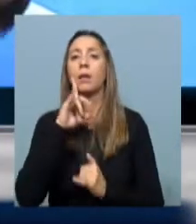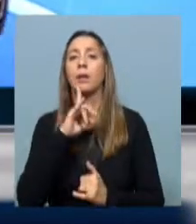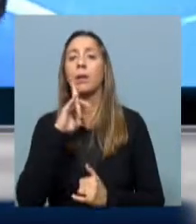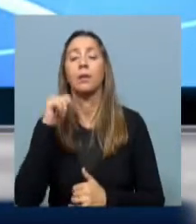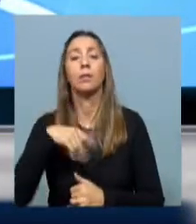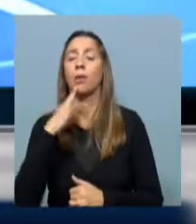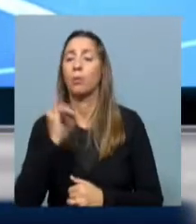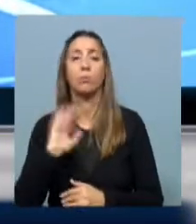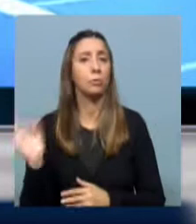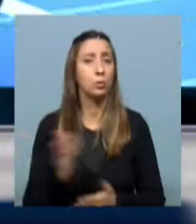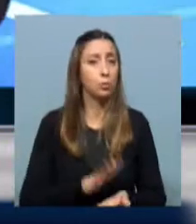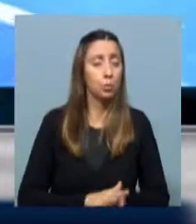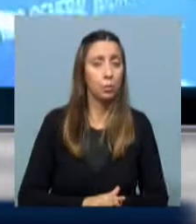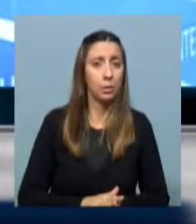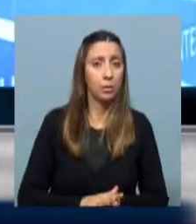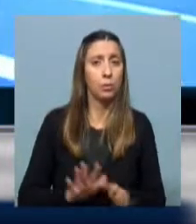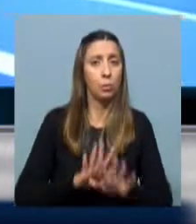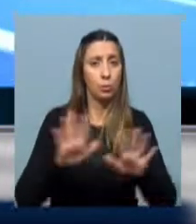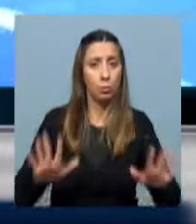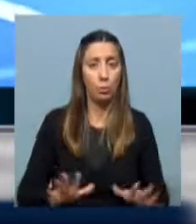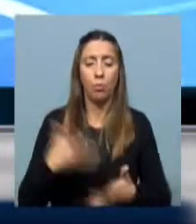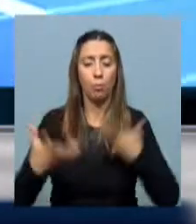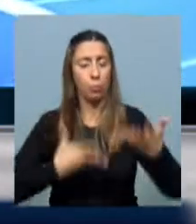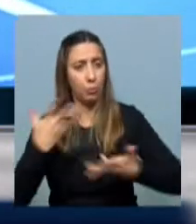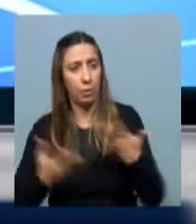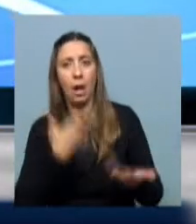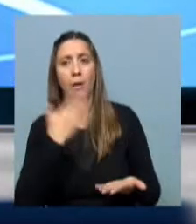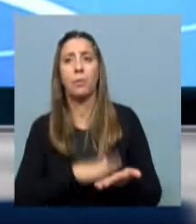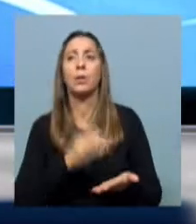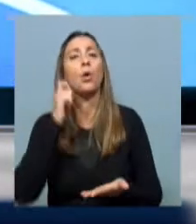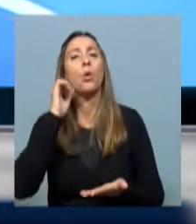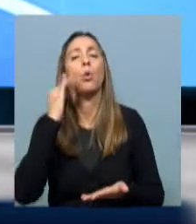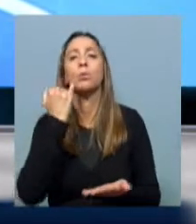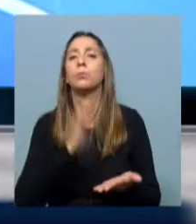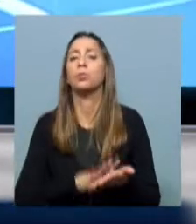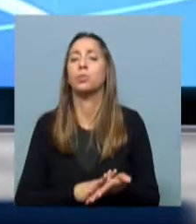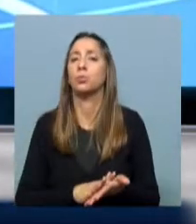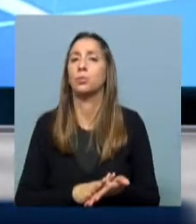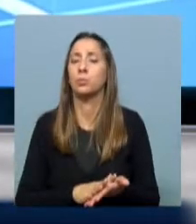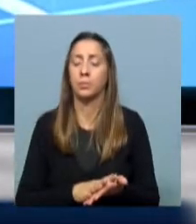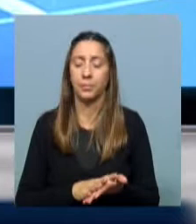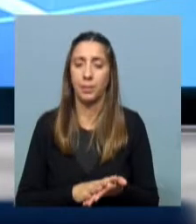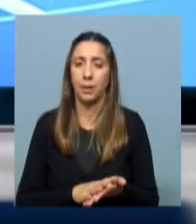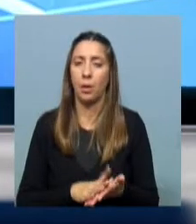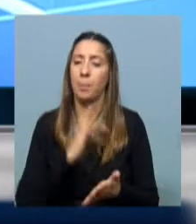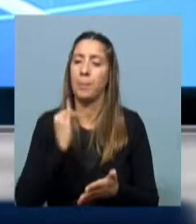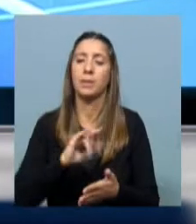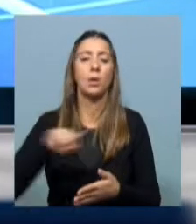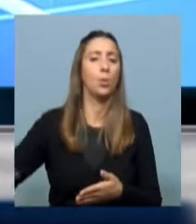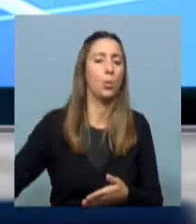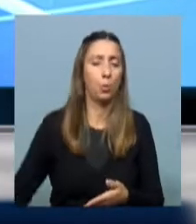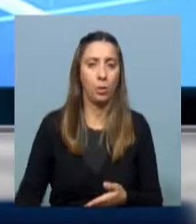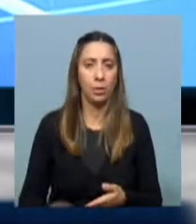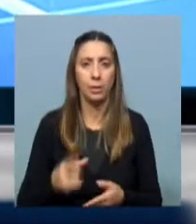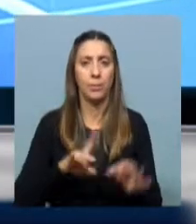diciendo acerca de todos estos, bueno, las quemas, estamos hablando con Godoy acerca de los focos, que tengo otro mensaje